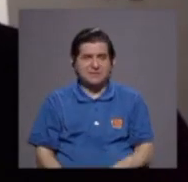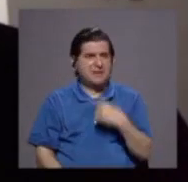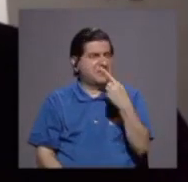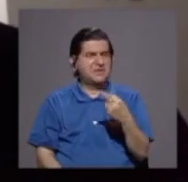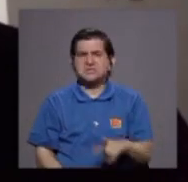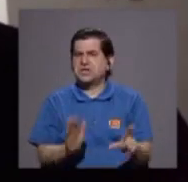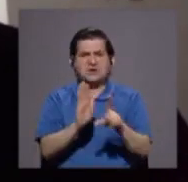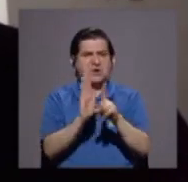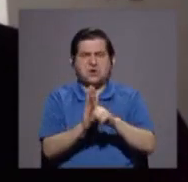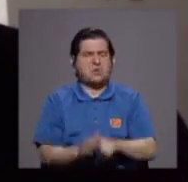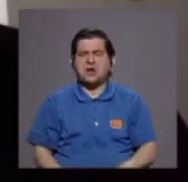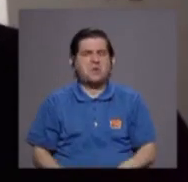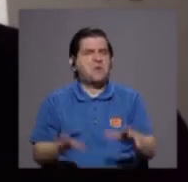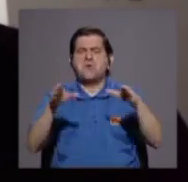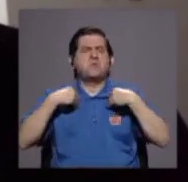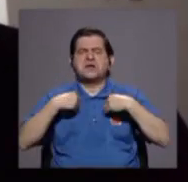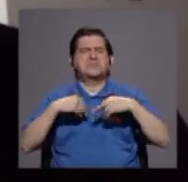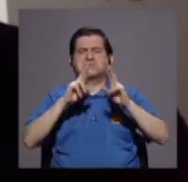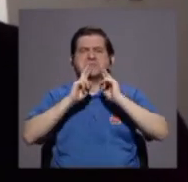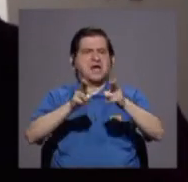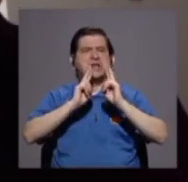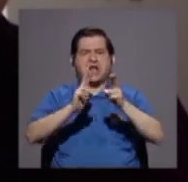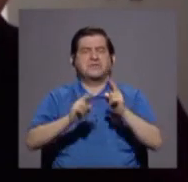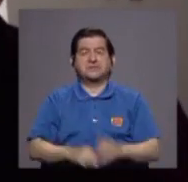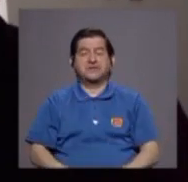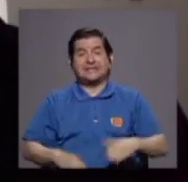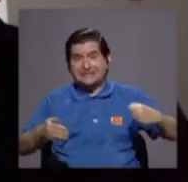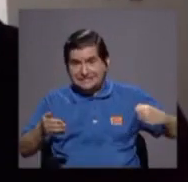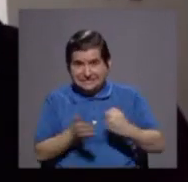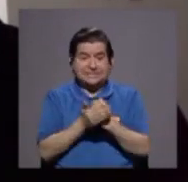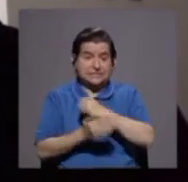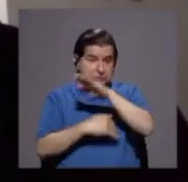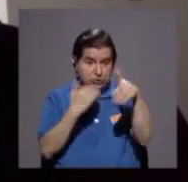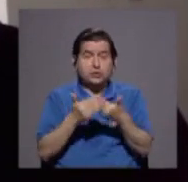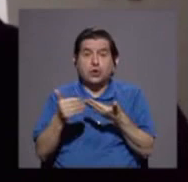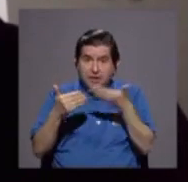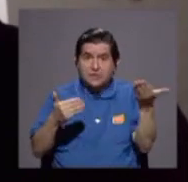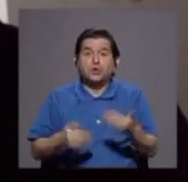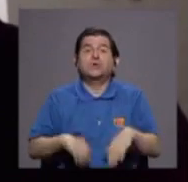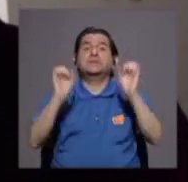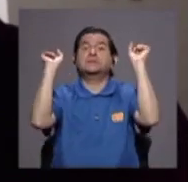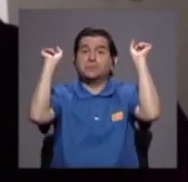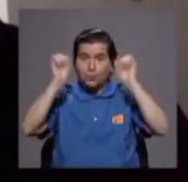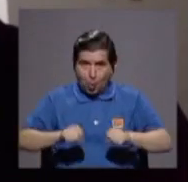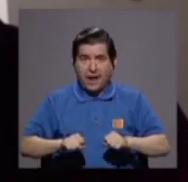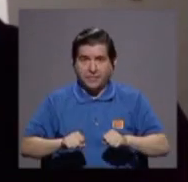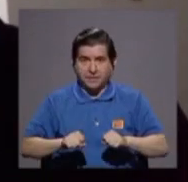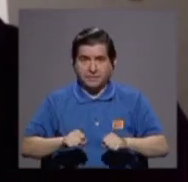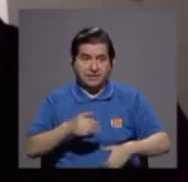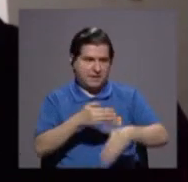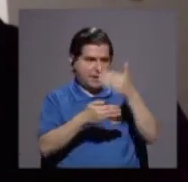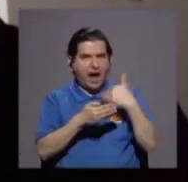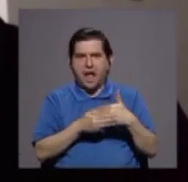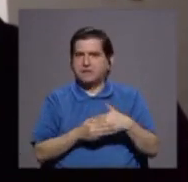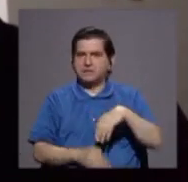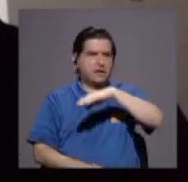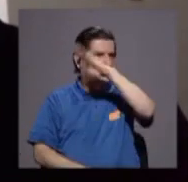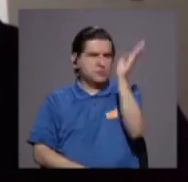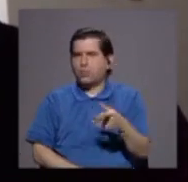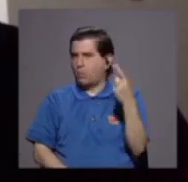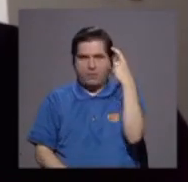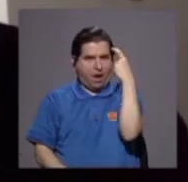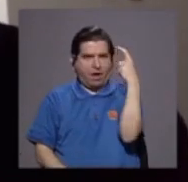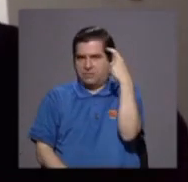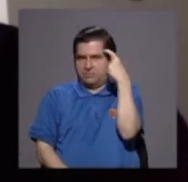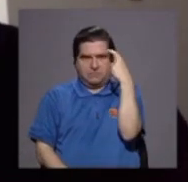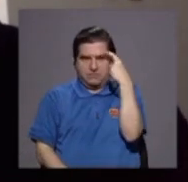deslegitimar, desconocer el resultado electoral. Desgraciadamente, todas estas son posibilidades que antes eran